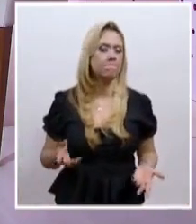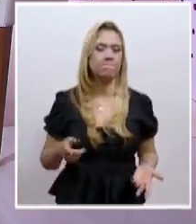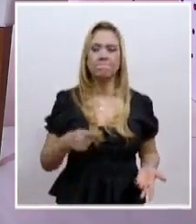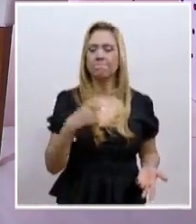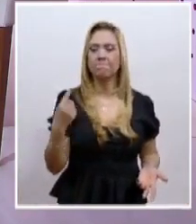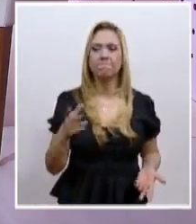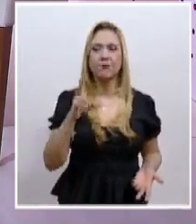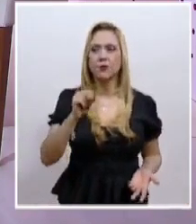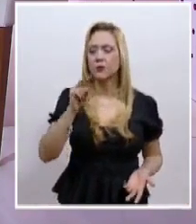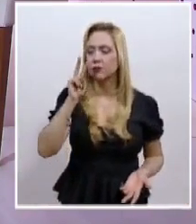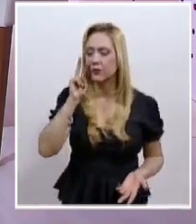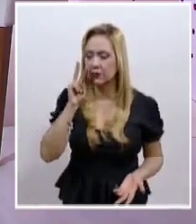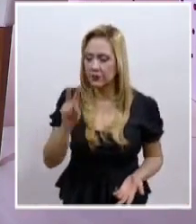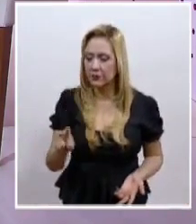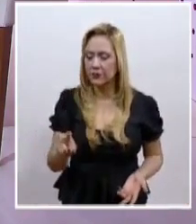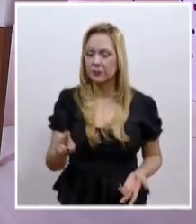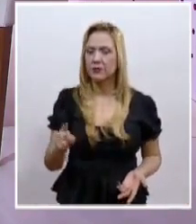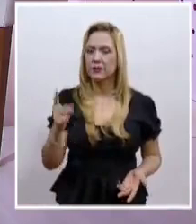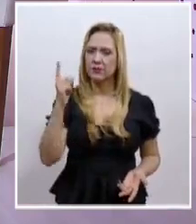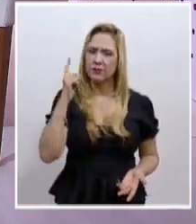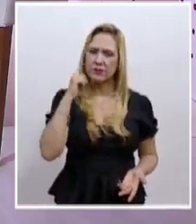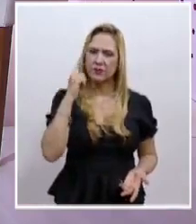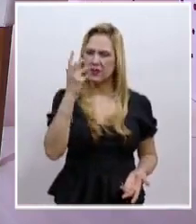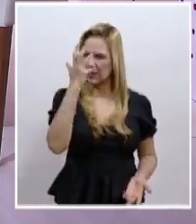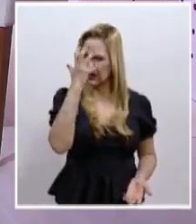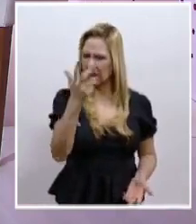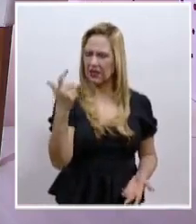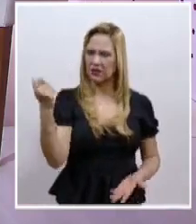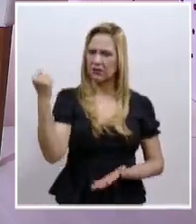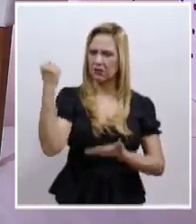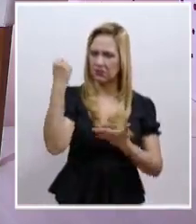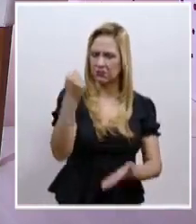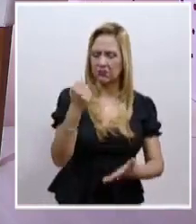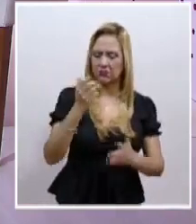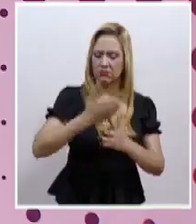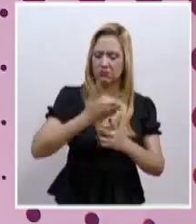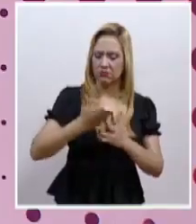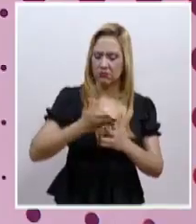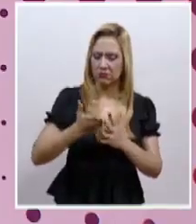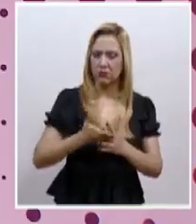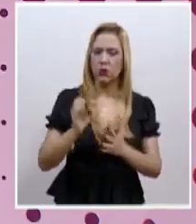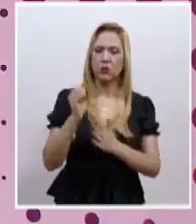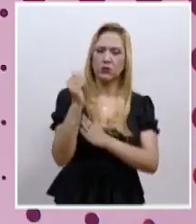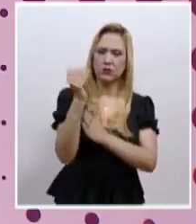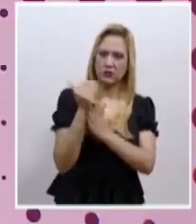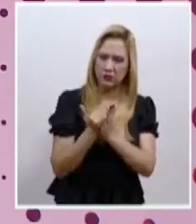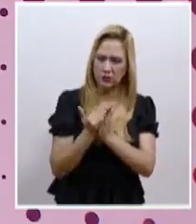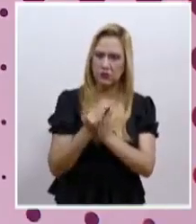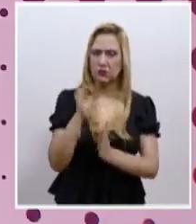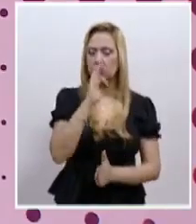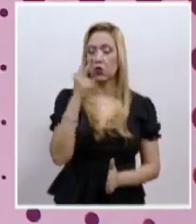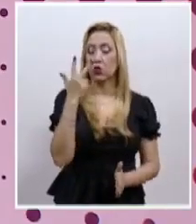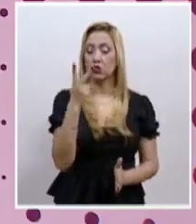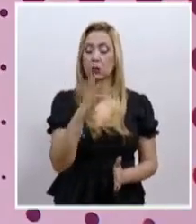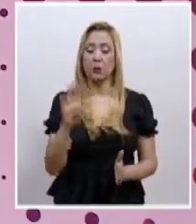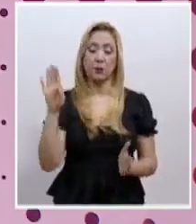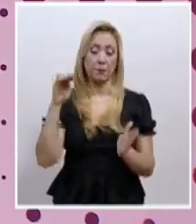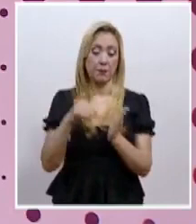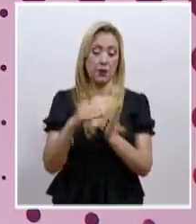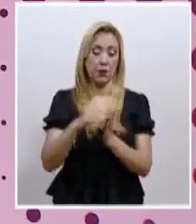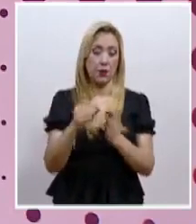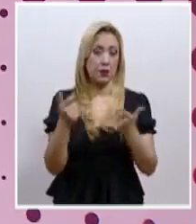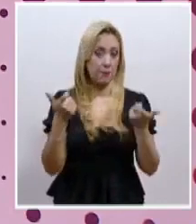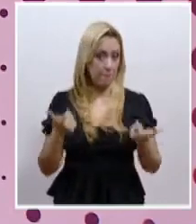hemos reparado precisamente una discusión seria del presupuesto. Si tenemos si tenemos 8 billones de pesos, que